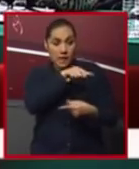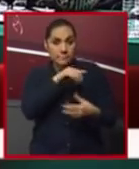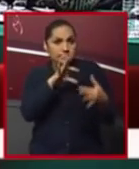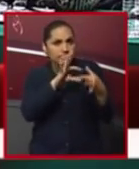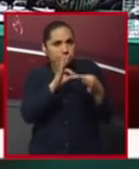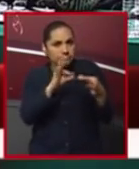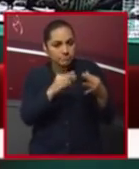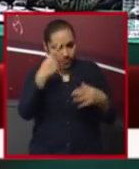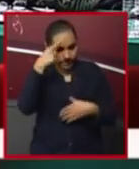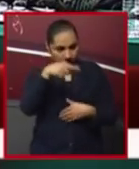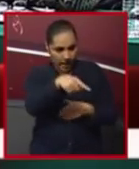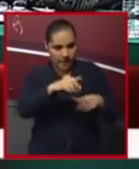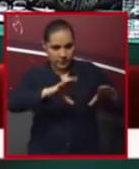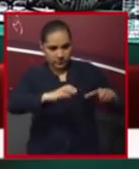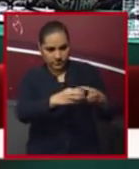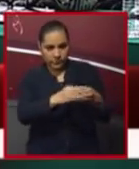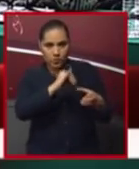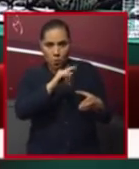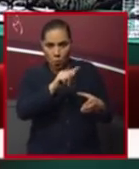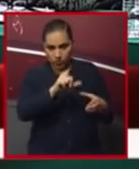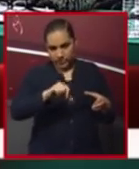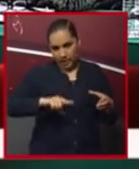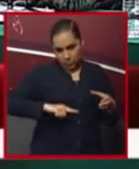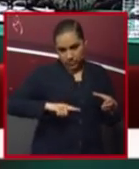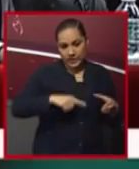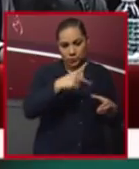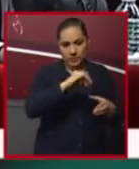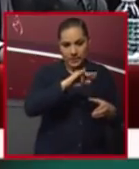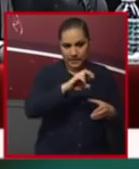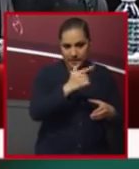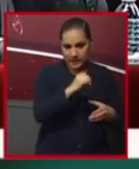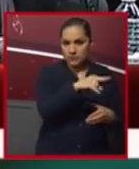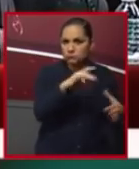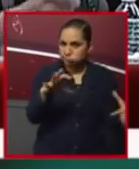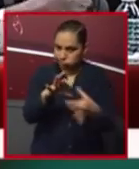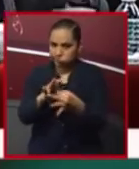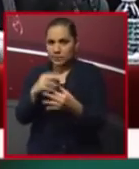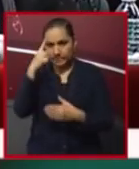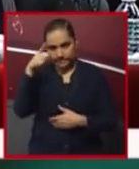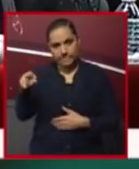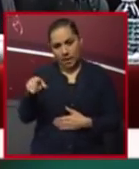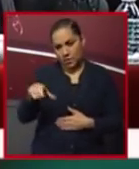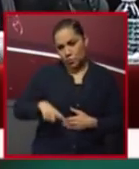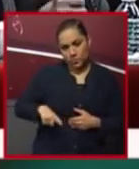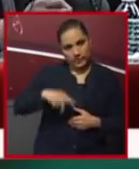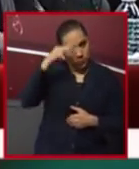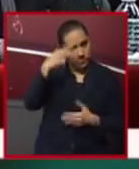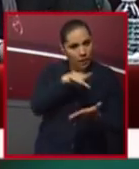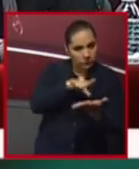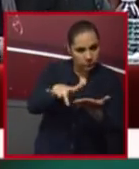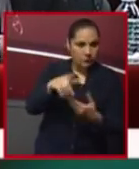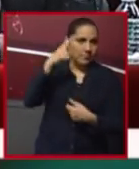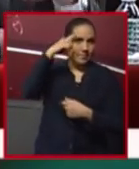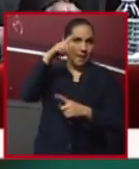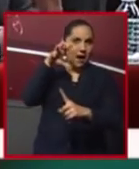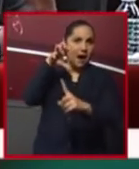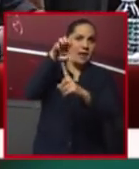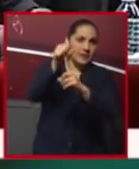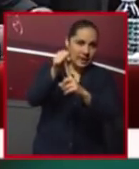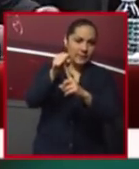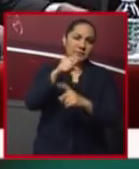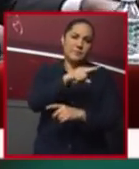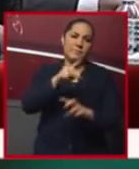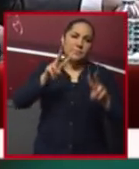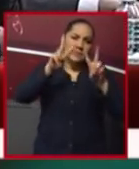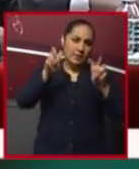ser coadyuvante del Estado mexicano para alcanzar las metas de las Agendas 2030, que establece como una prioridad